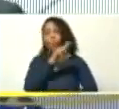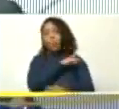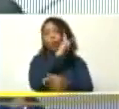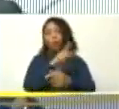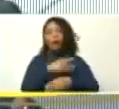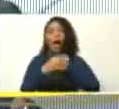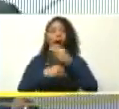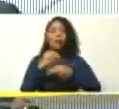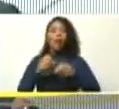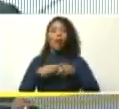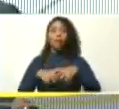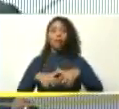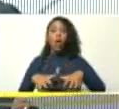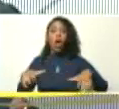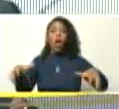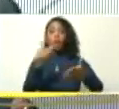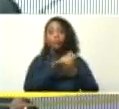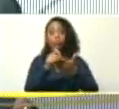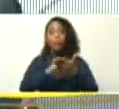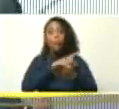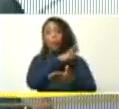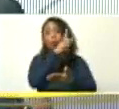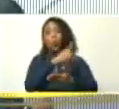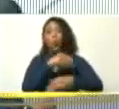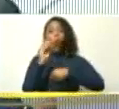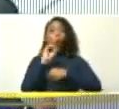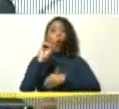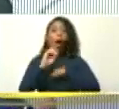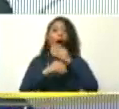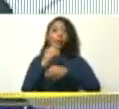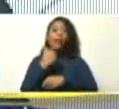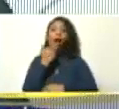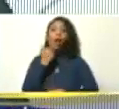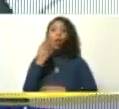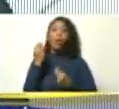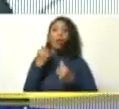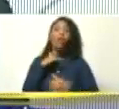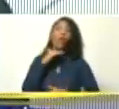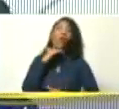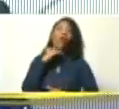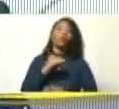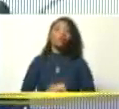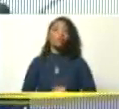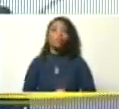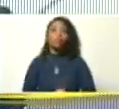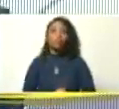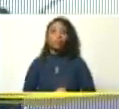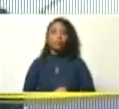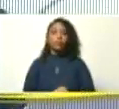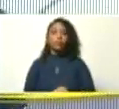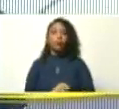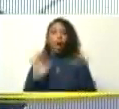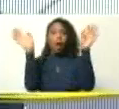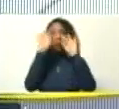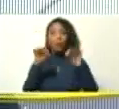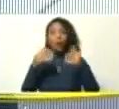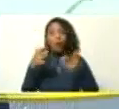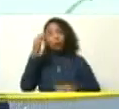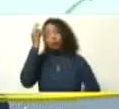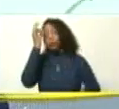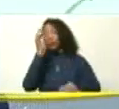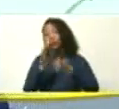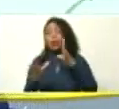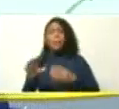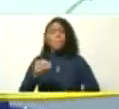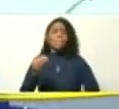a hacerse rico escribiendo poesía o alcanzar algún dinero, ¿no? De modo que tal vez es el más puro de